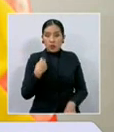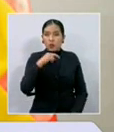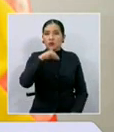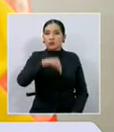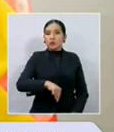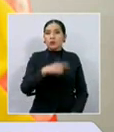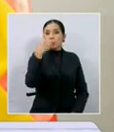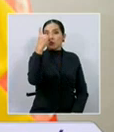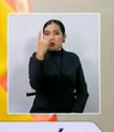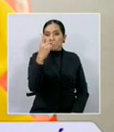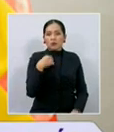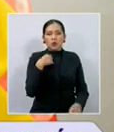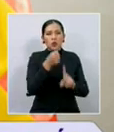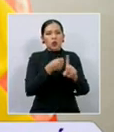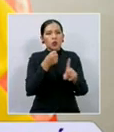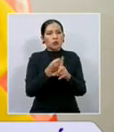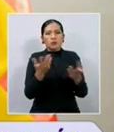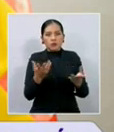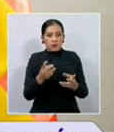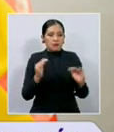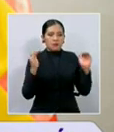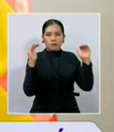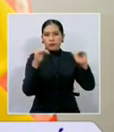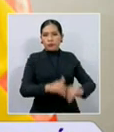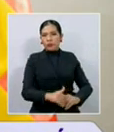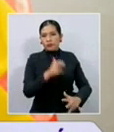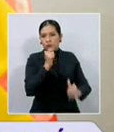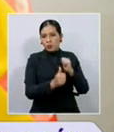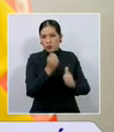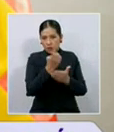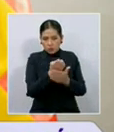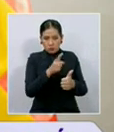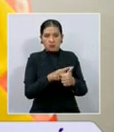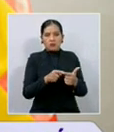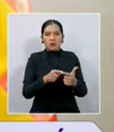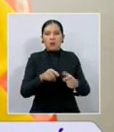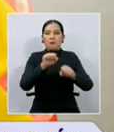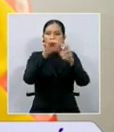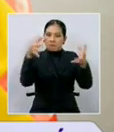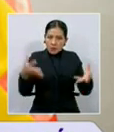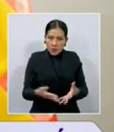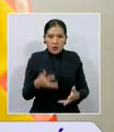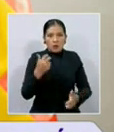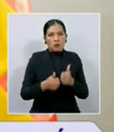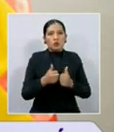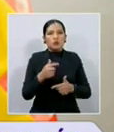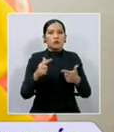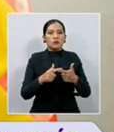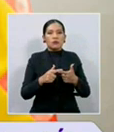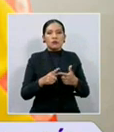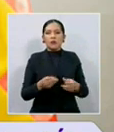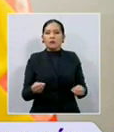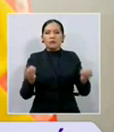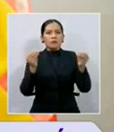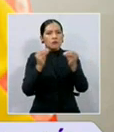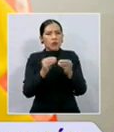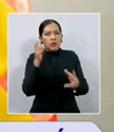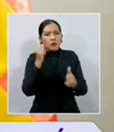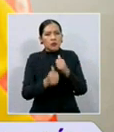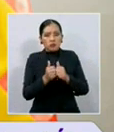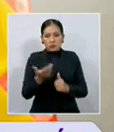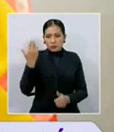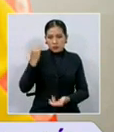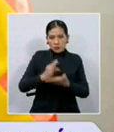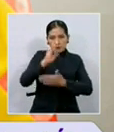que enfrentar y vencer una profunda crisis económica, el problema mundial de la pandemia, sino también desde febrero